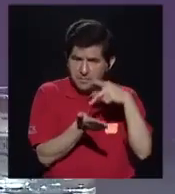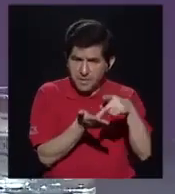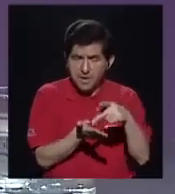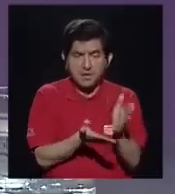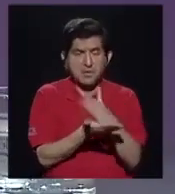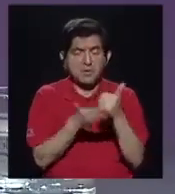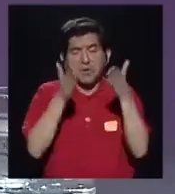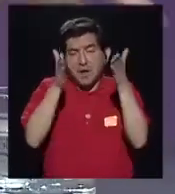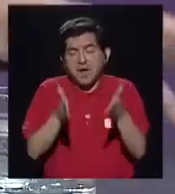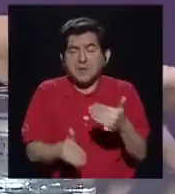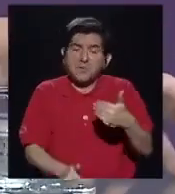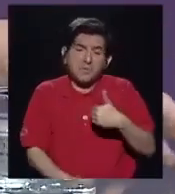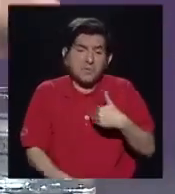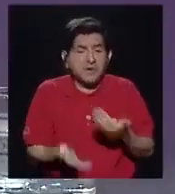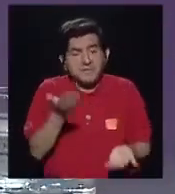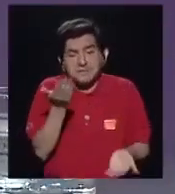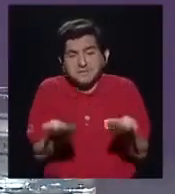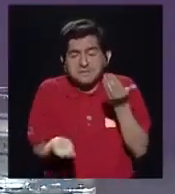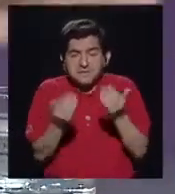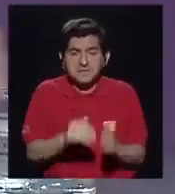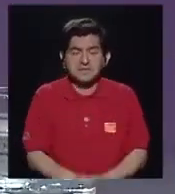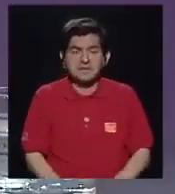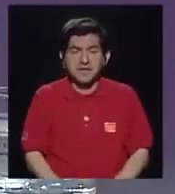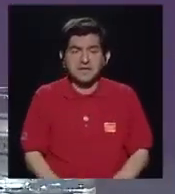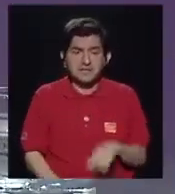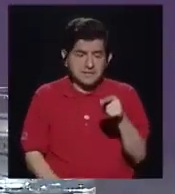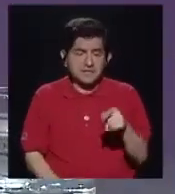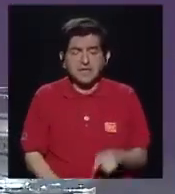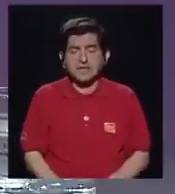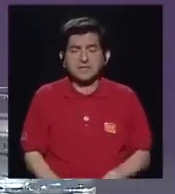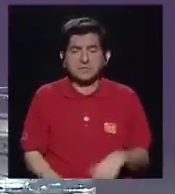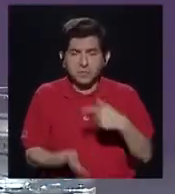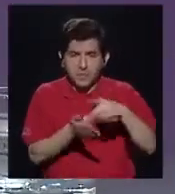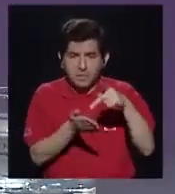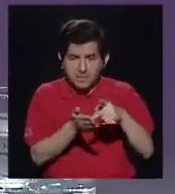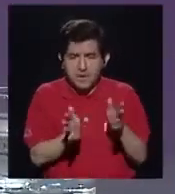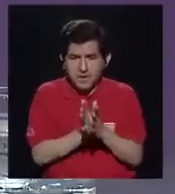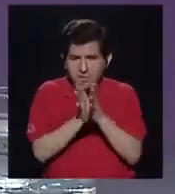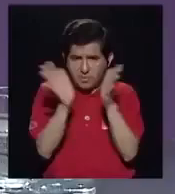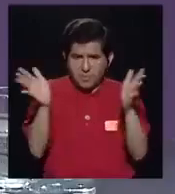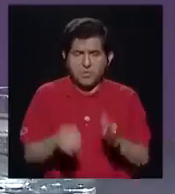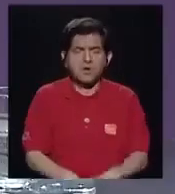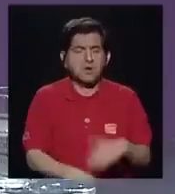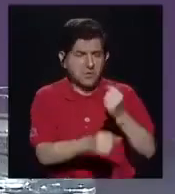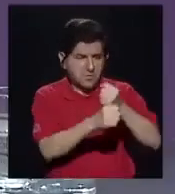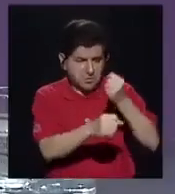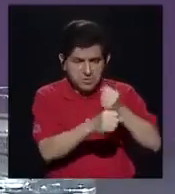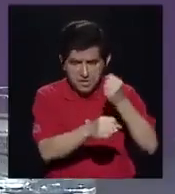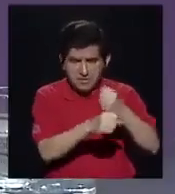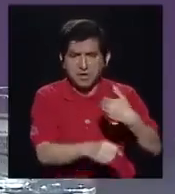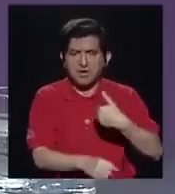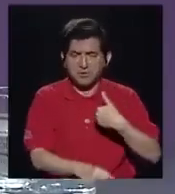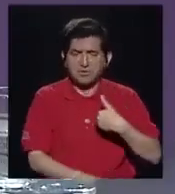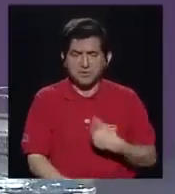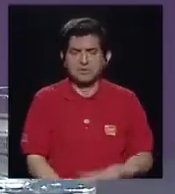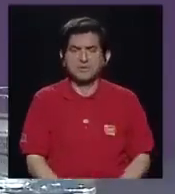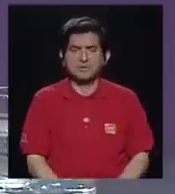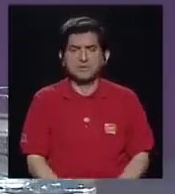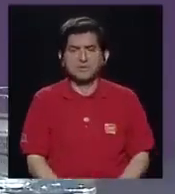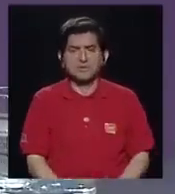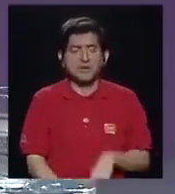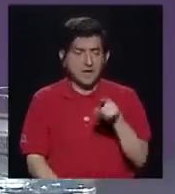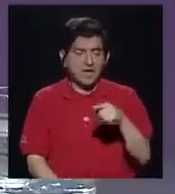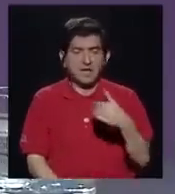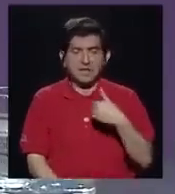sea para algunas que tienen un sueldo de público que están digamos empleadas con un sueldo público